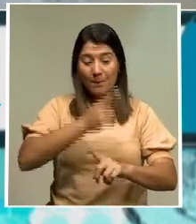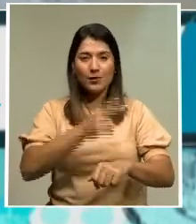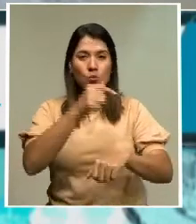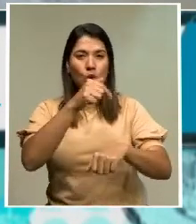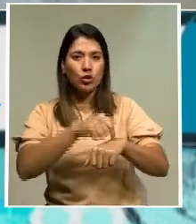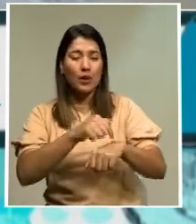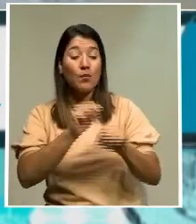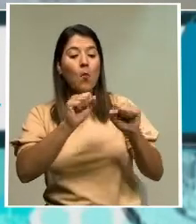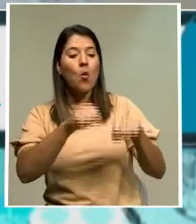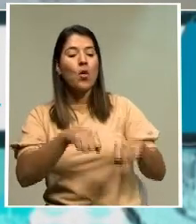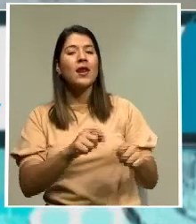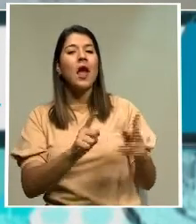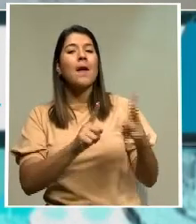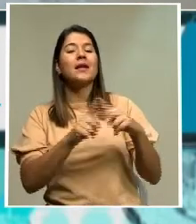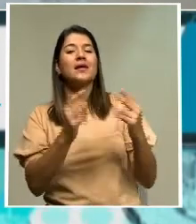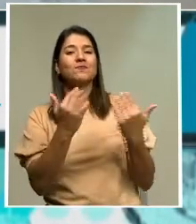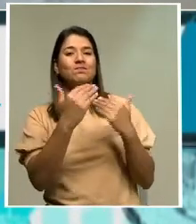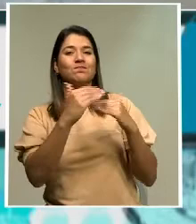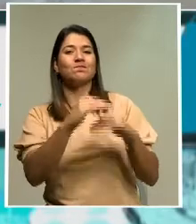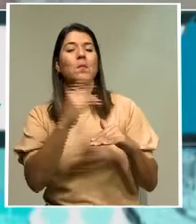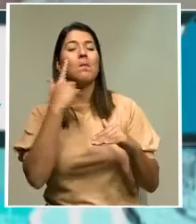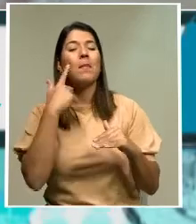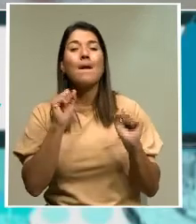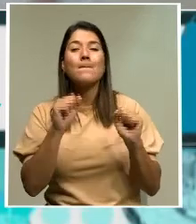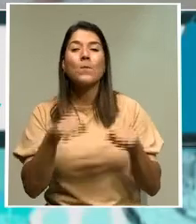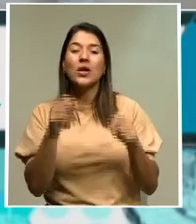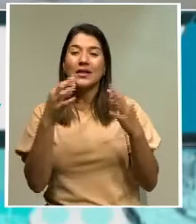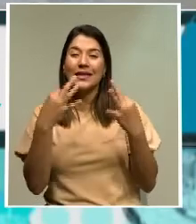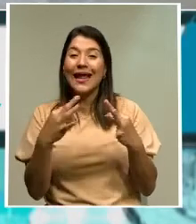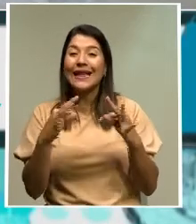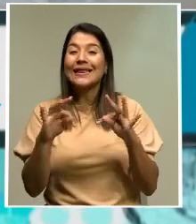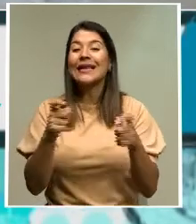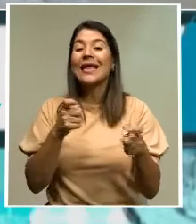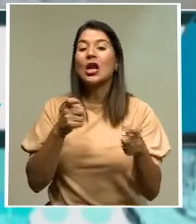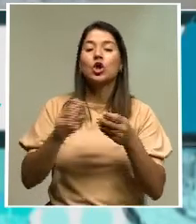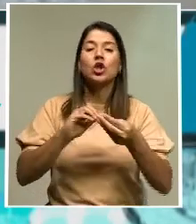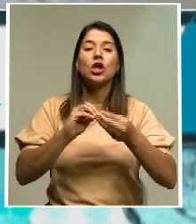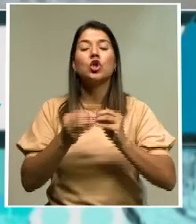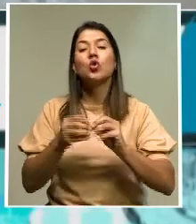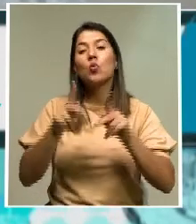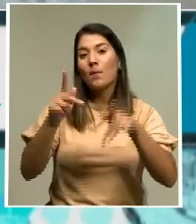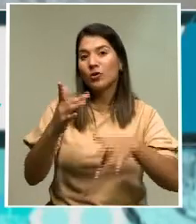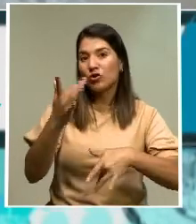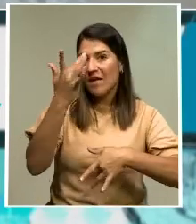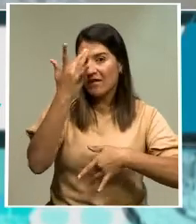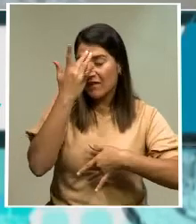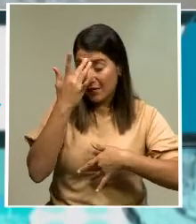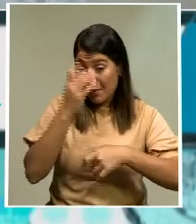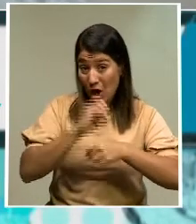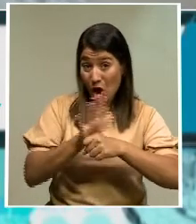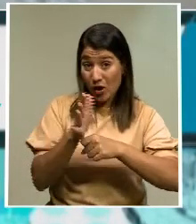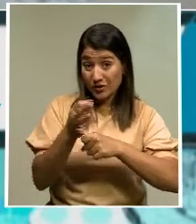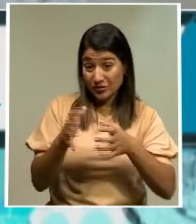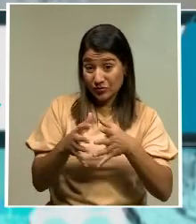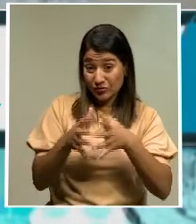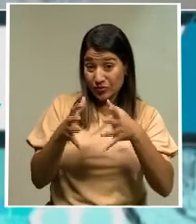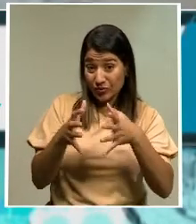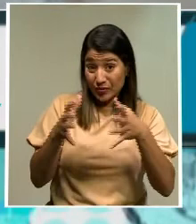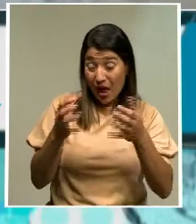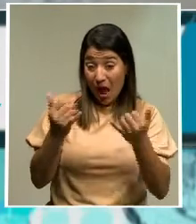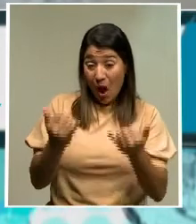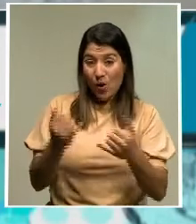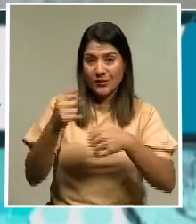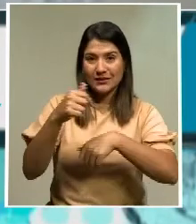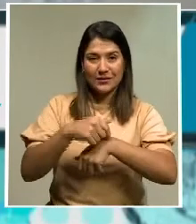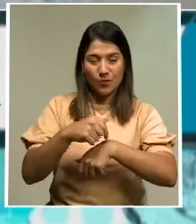de restricción para tratar de, digamos, controlar el contagio que se está dando, que se está dando en este momento